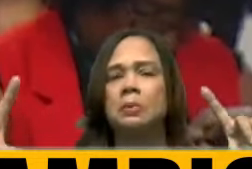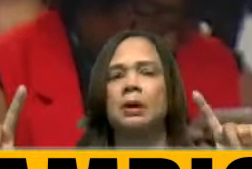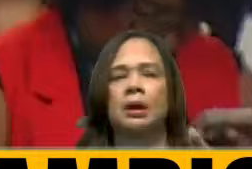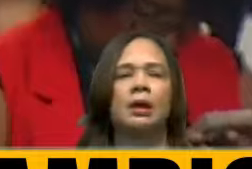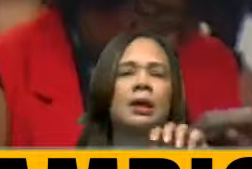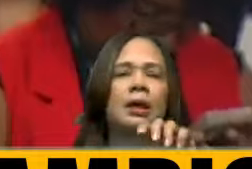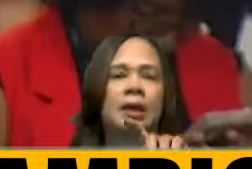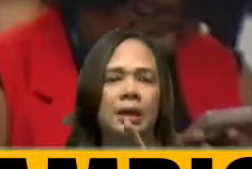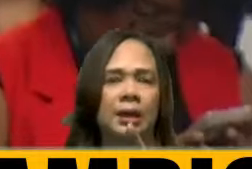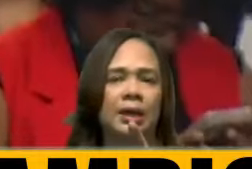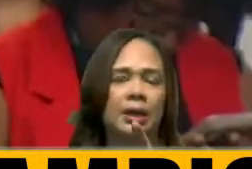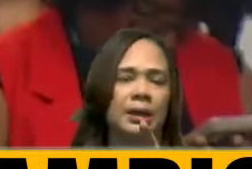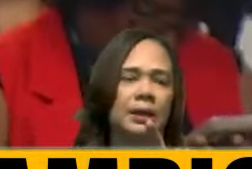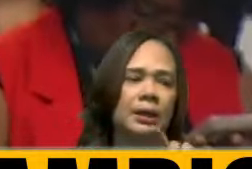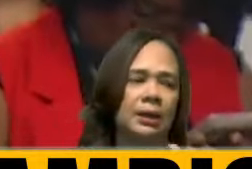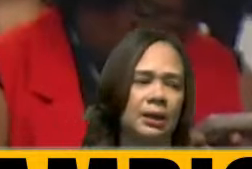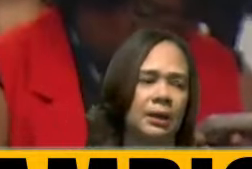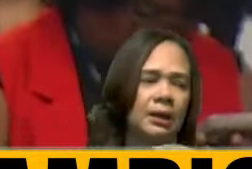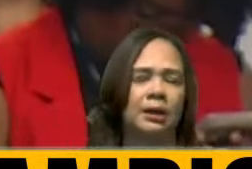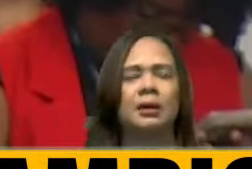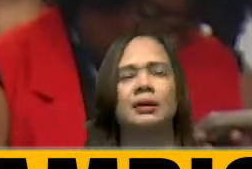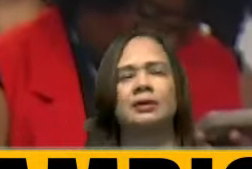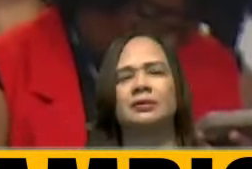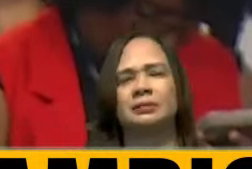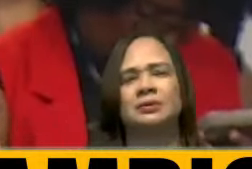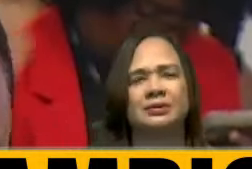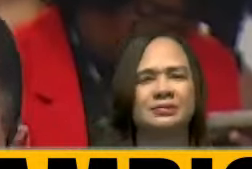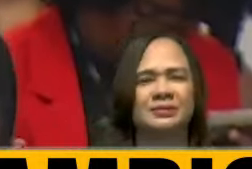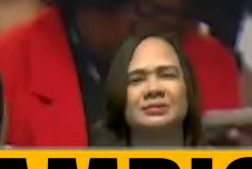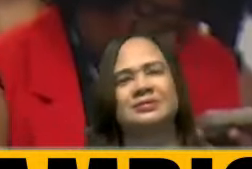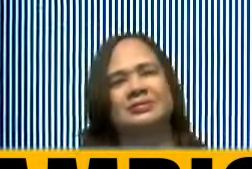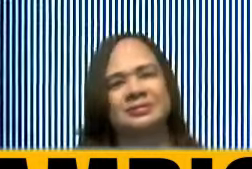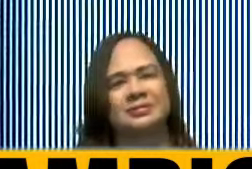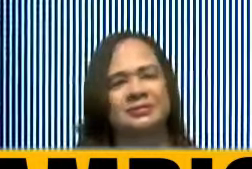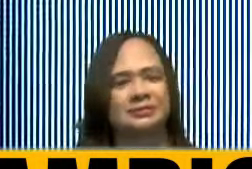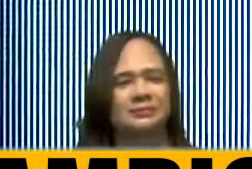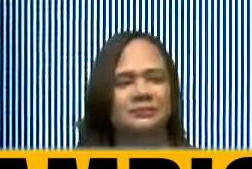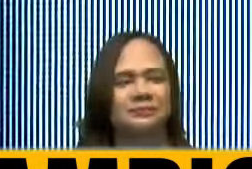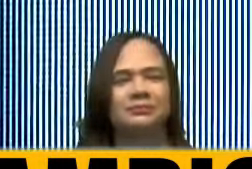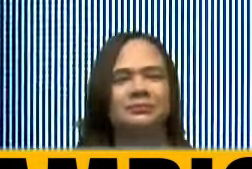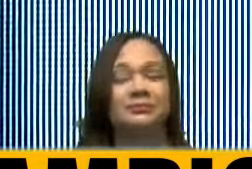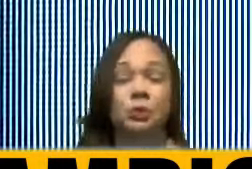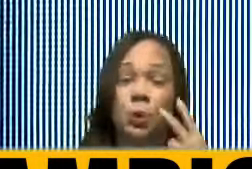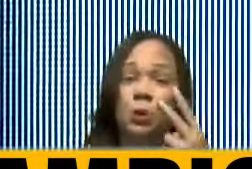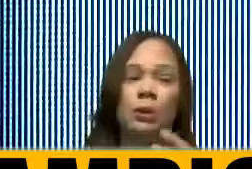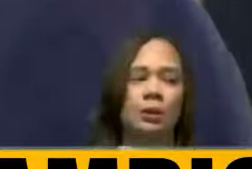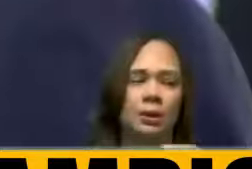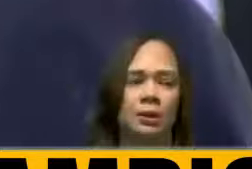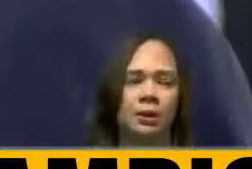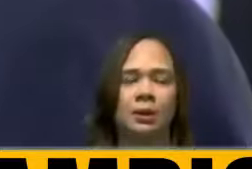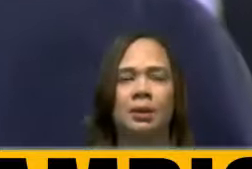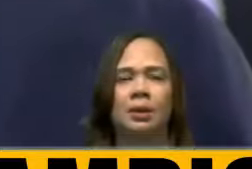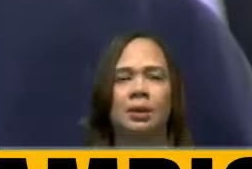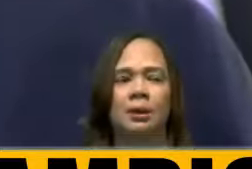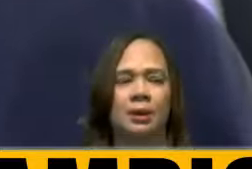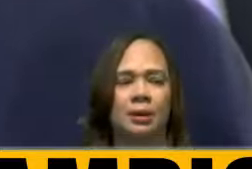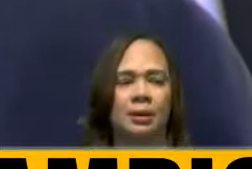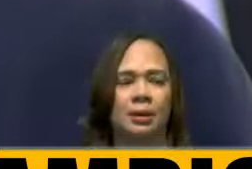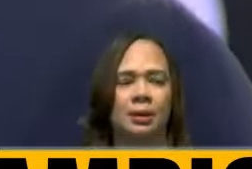la28 pero son de las olimpiadas de Los Ángeles eso no tiene que ver cuando lo vi para olimpi de Los Ángeles va